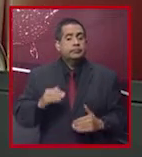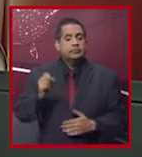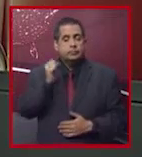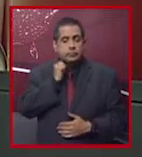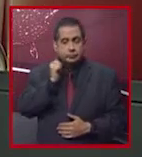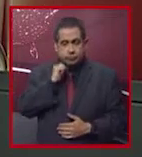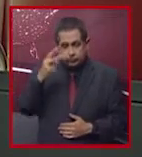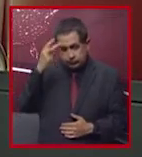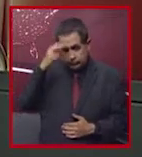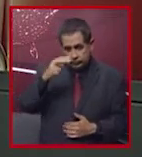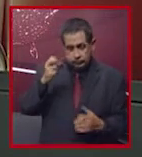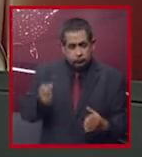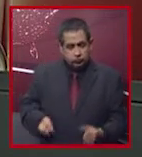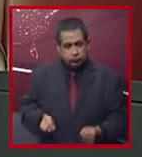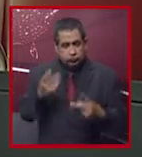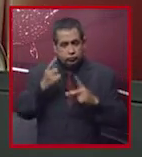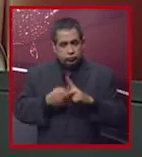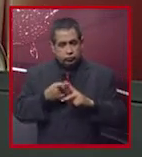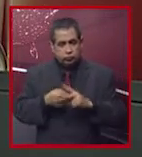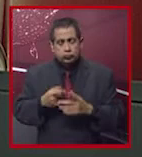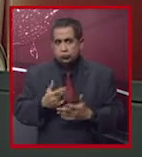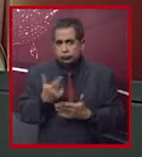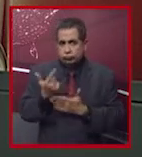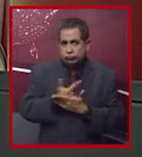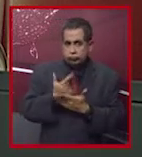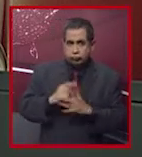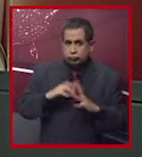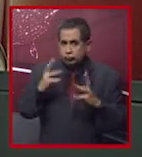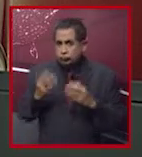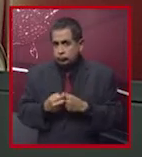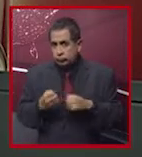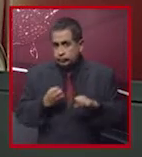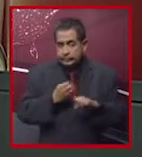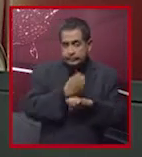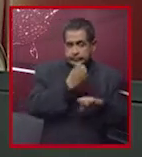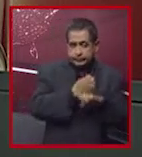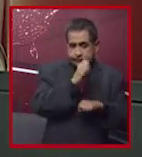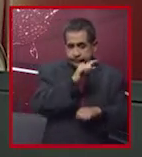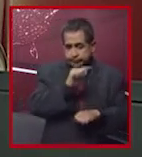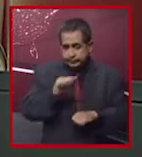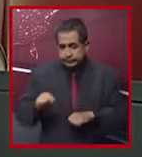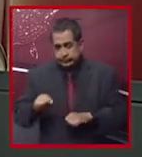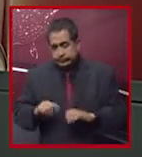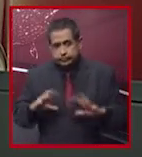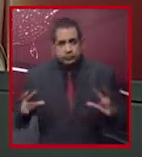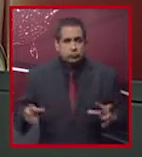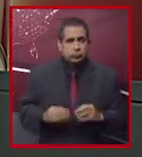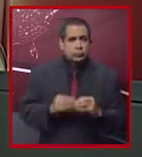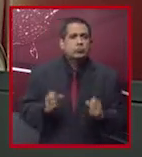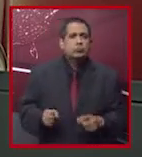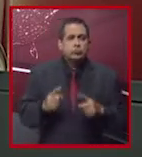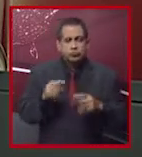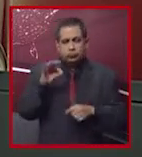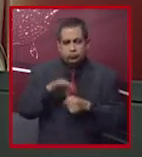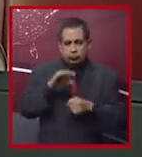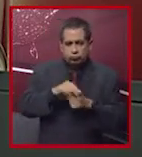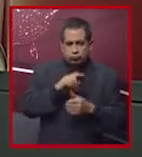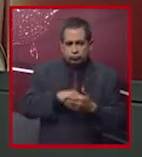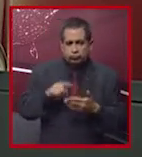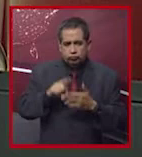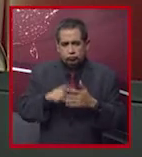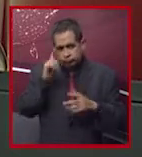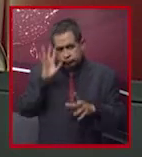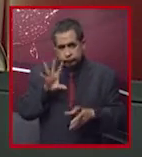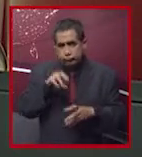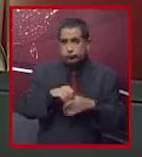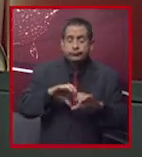la República. De acuerdo con el cómputo finalizado en las entidades federativas y por circunscripción, las fuerzas políticas obtuvieron el siguiente porcentaje de votos para